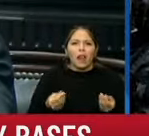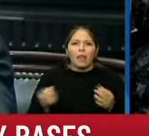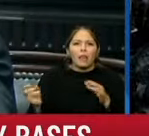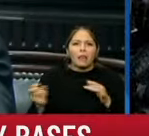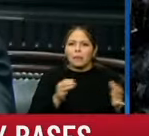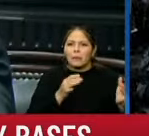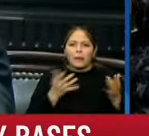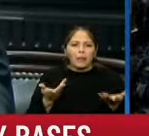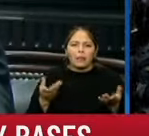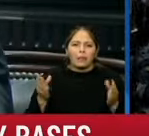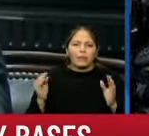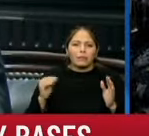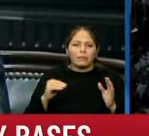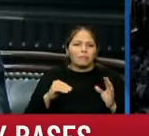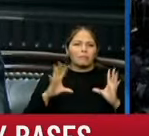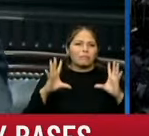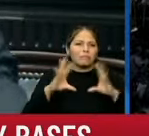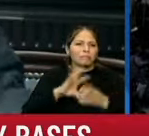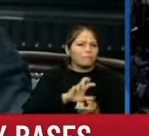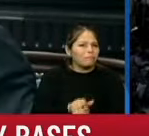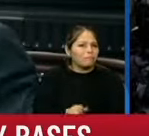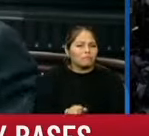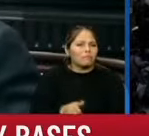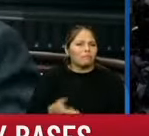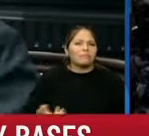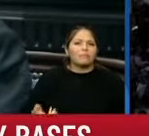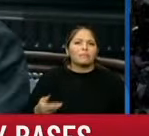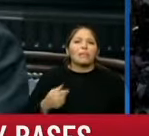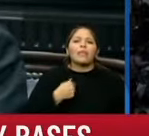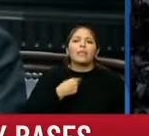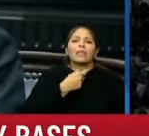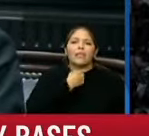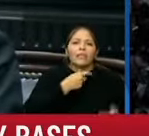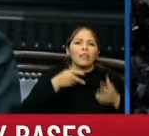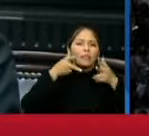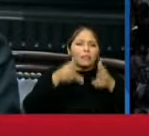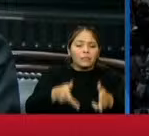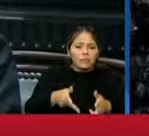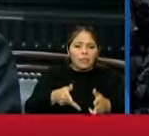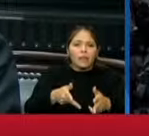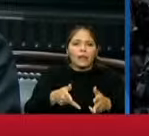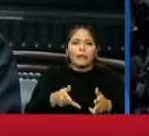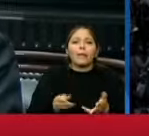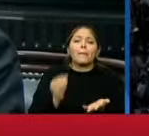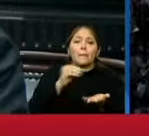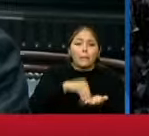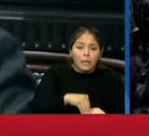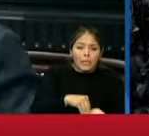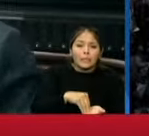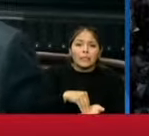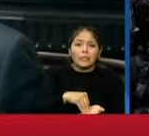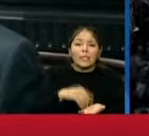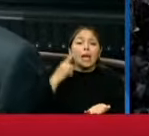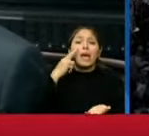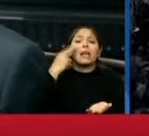Sí. ¿Sabés qué no comentamos? Sí. Vi dirigentes del PJ tomando